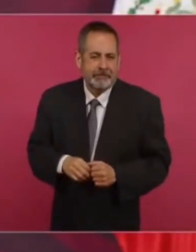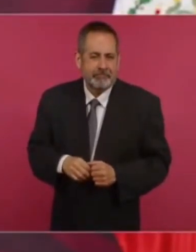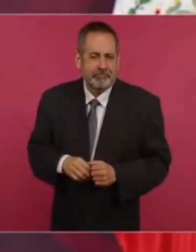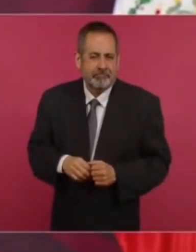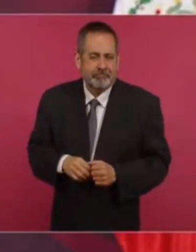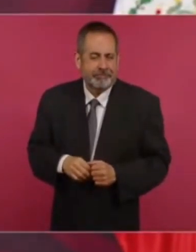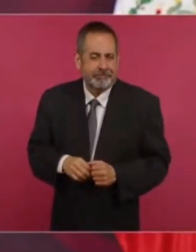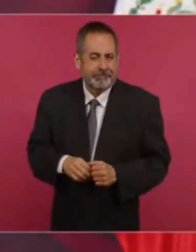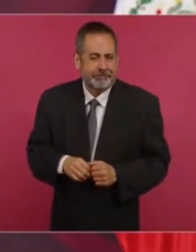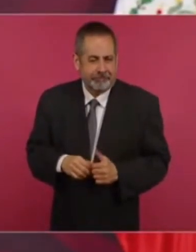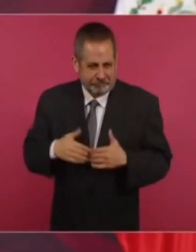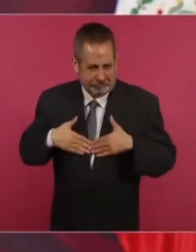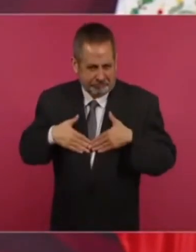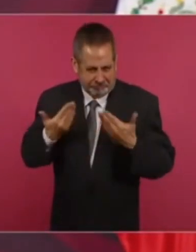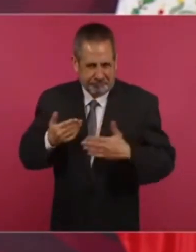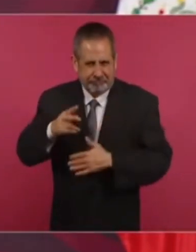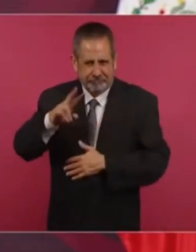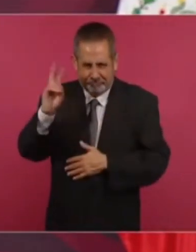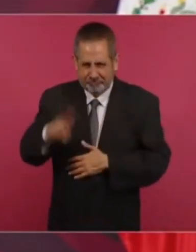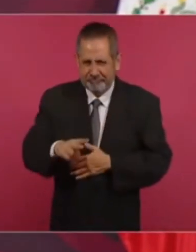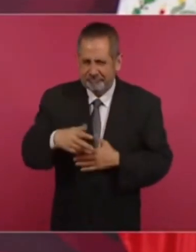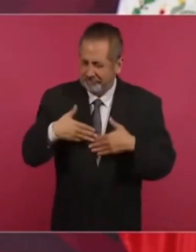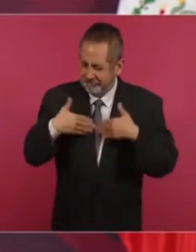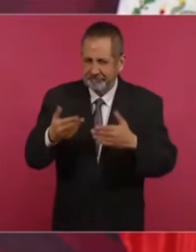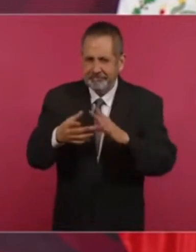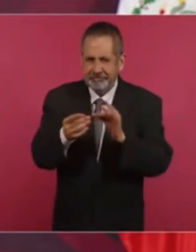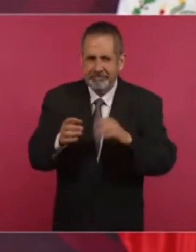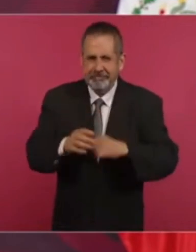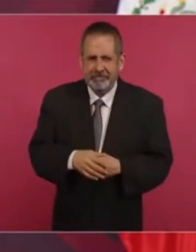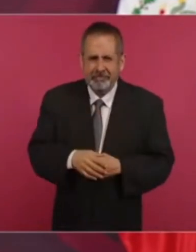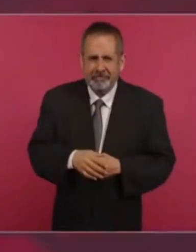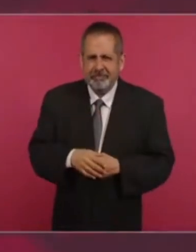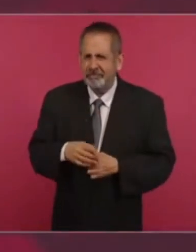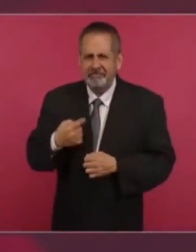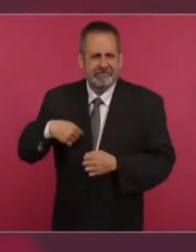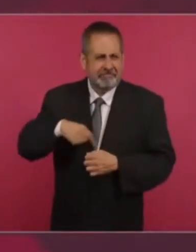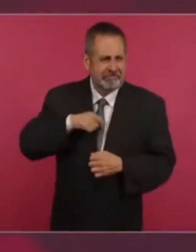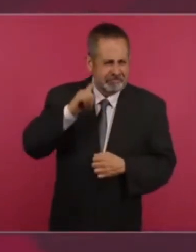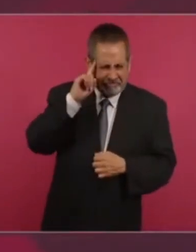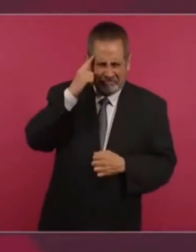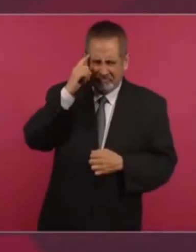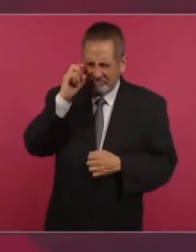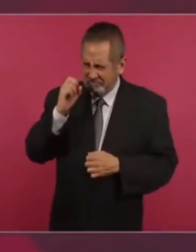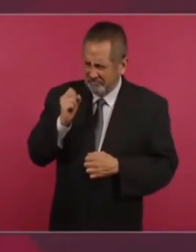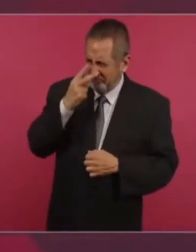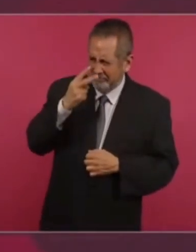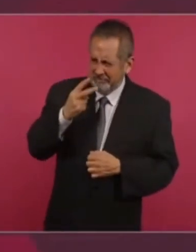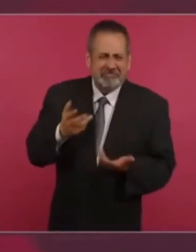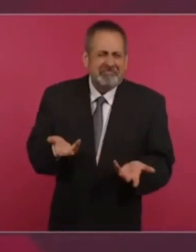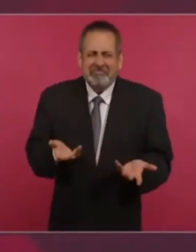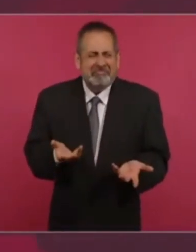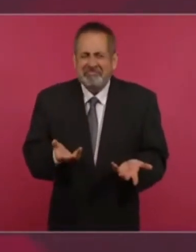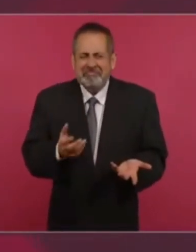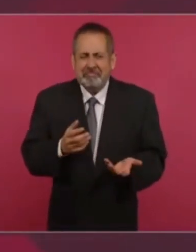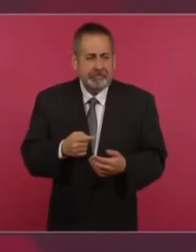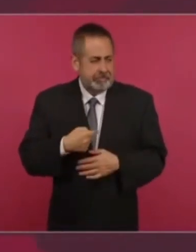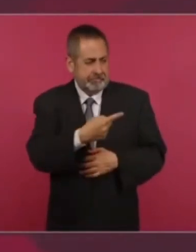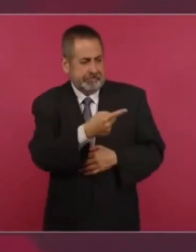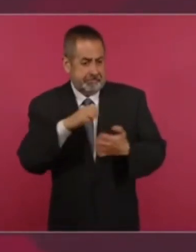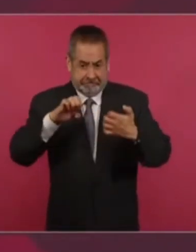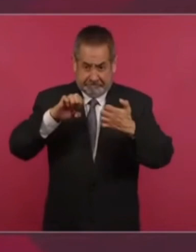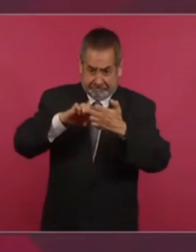hablando en plata, no debemos enojarnos, no somos